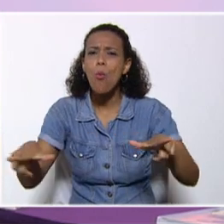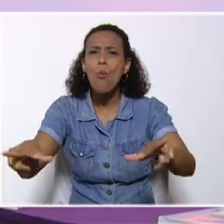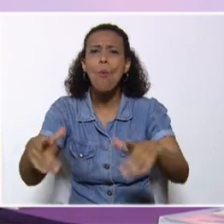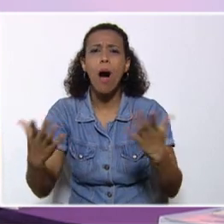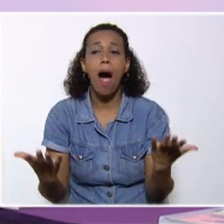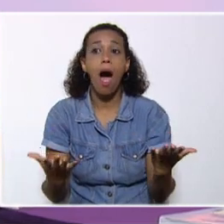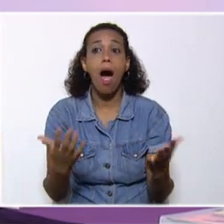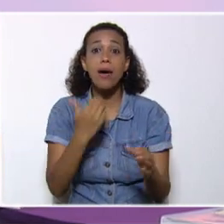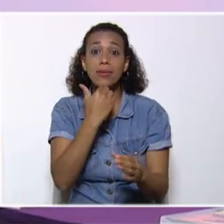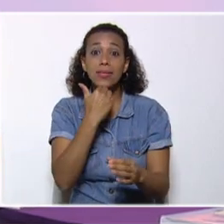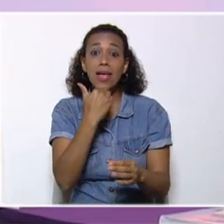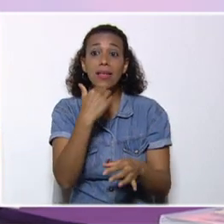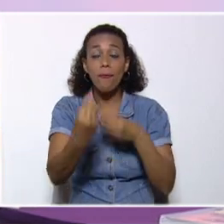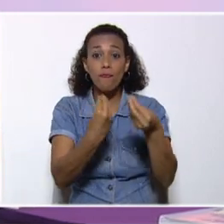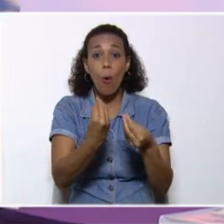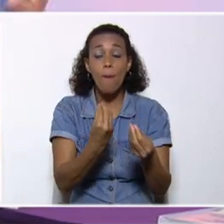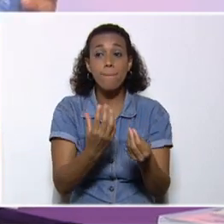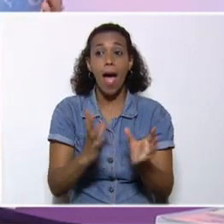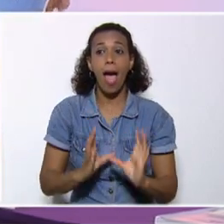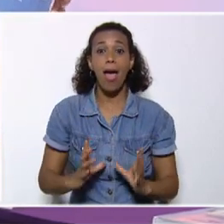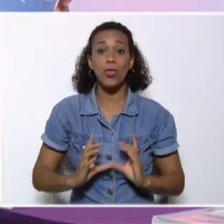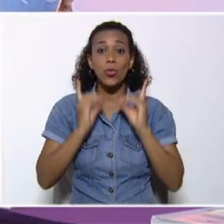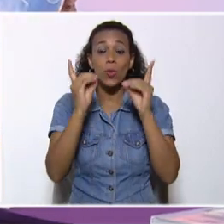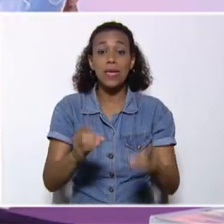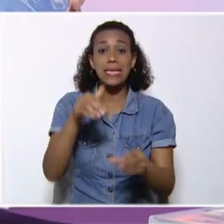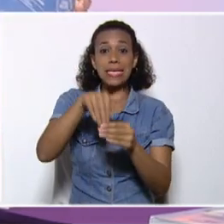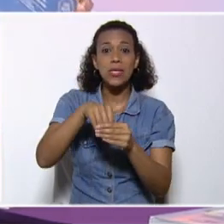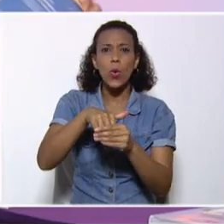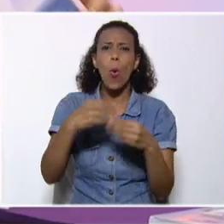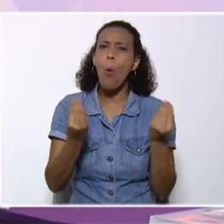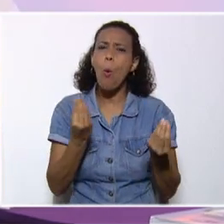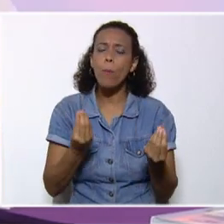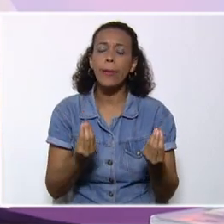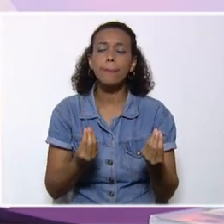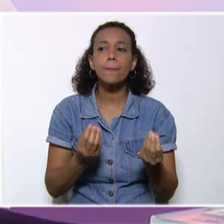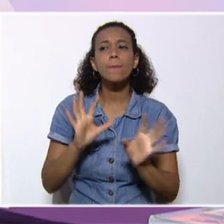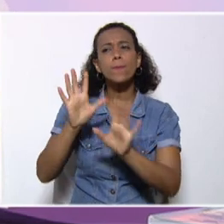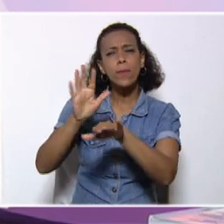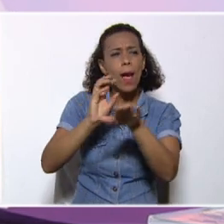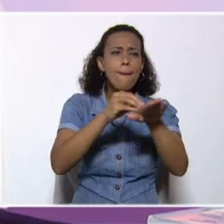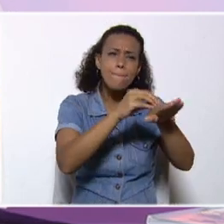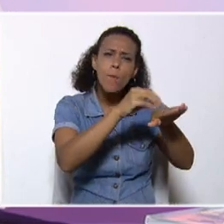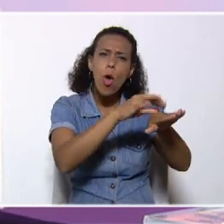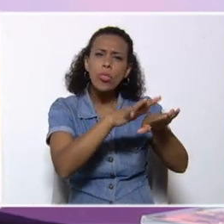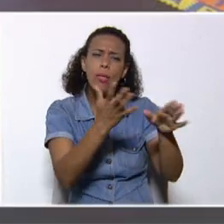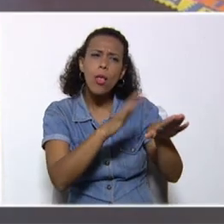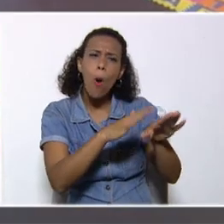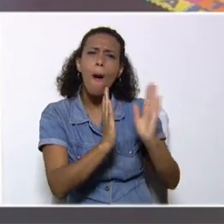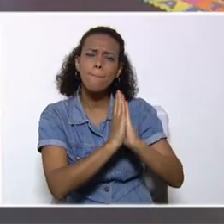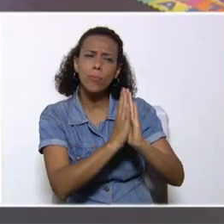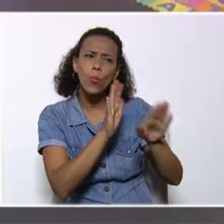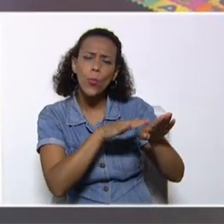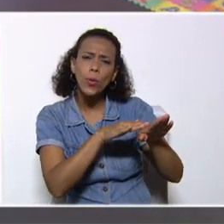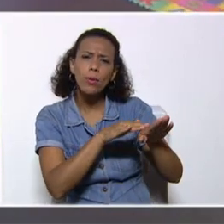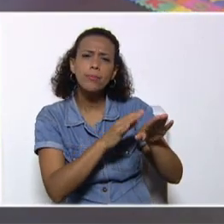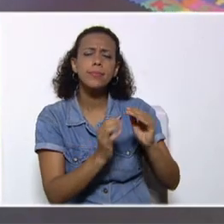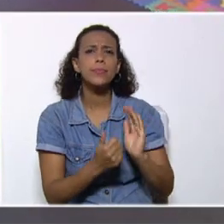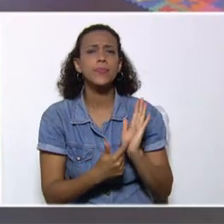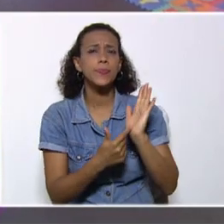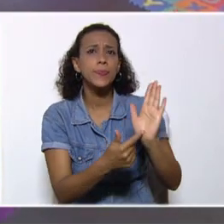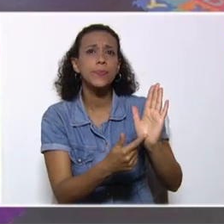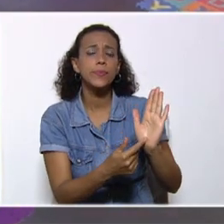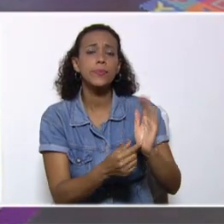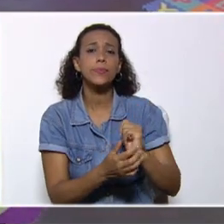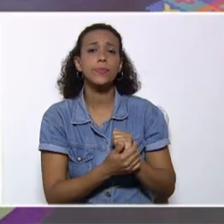avecinan y la forma de ejercerla. Tenemos acá, Inés, y me gustaría mostrarlo, en